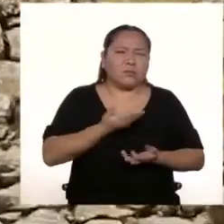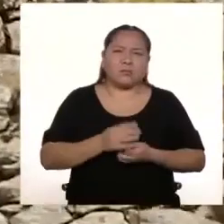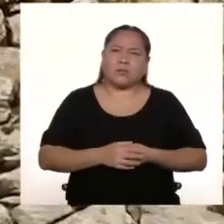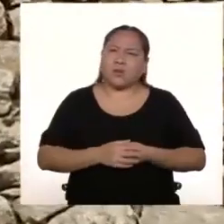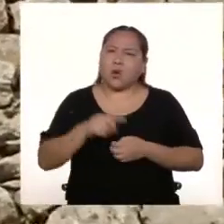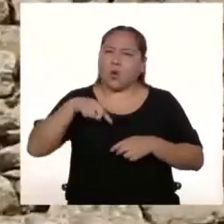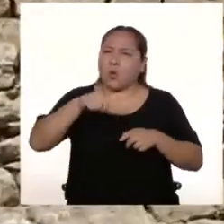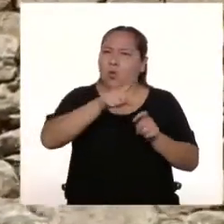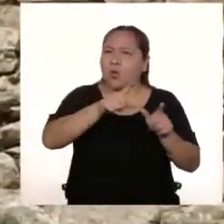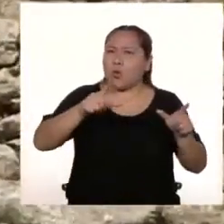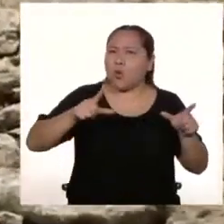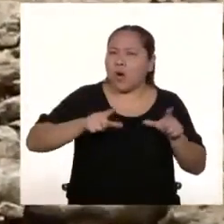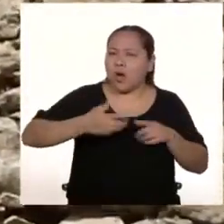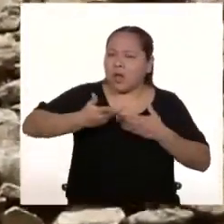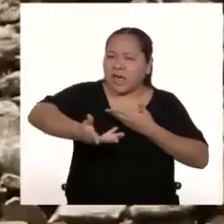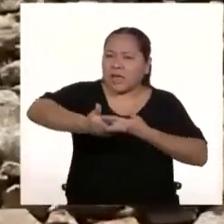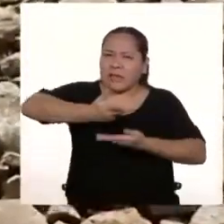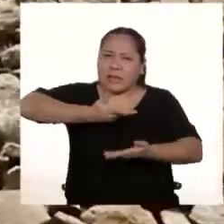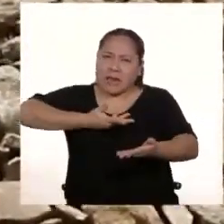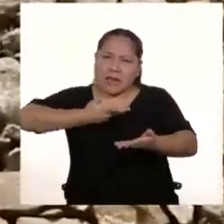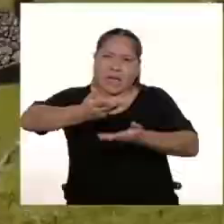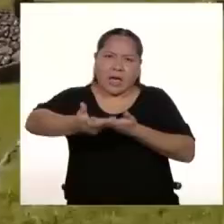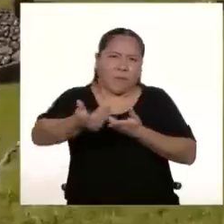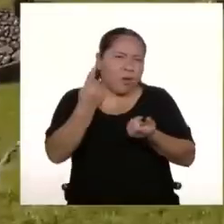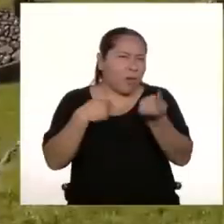¿Un centro de intercambio comercial?